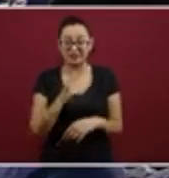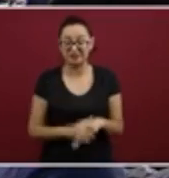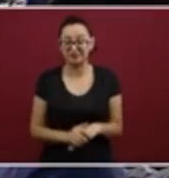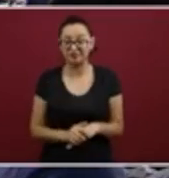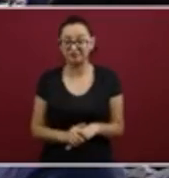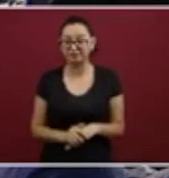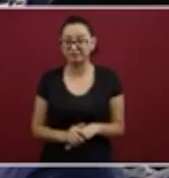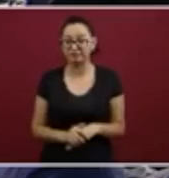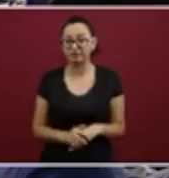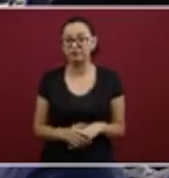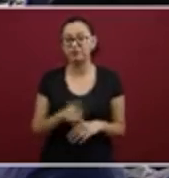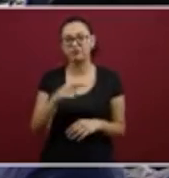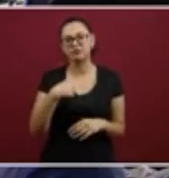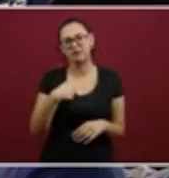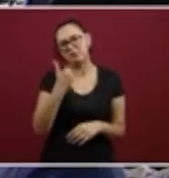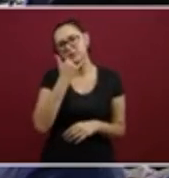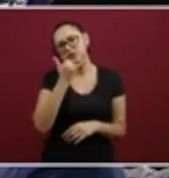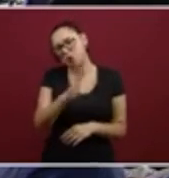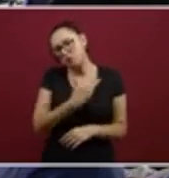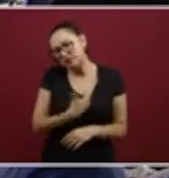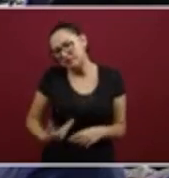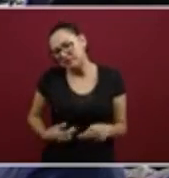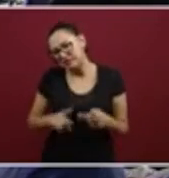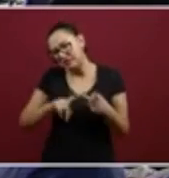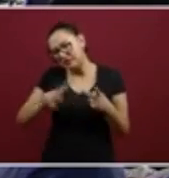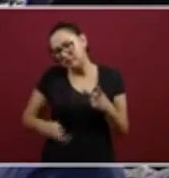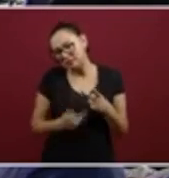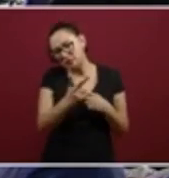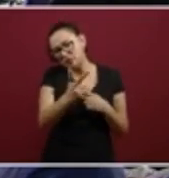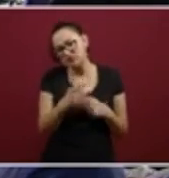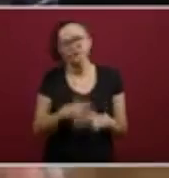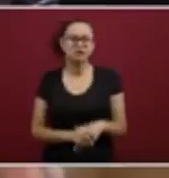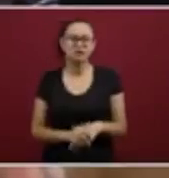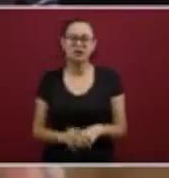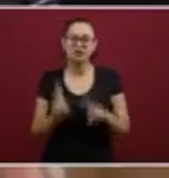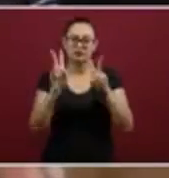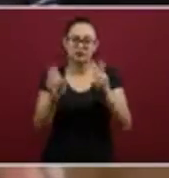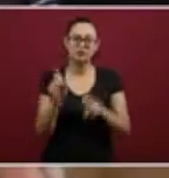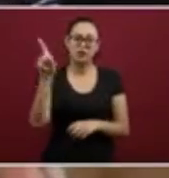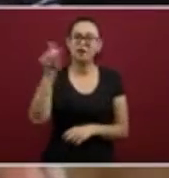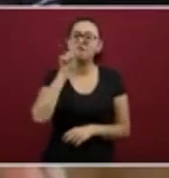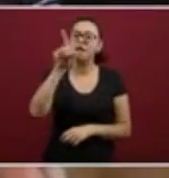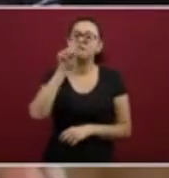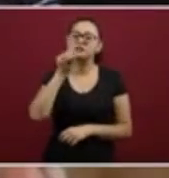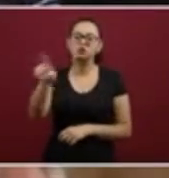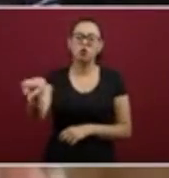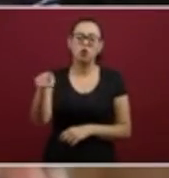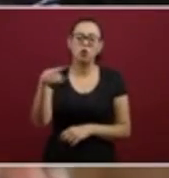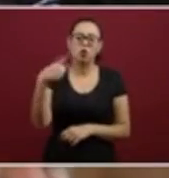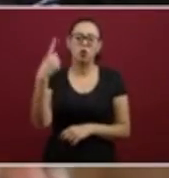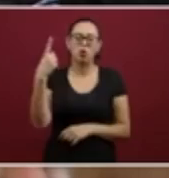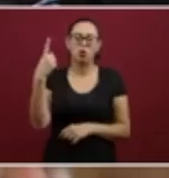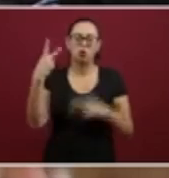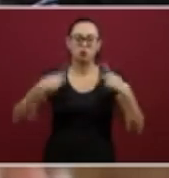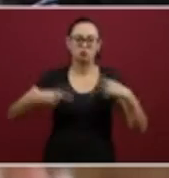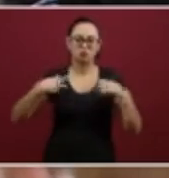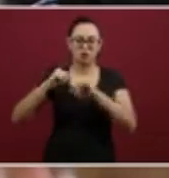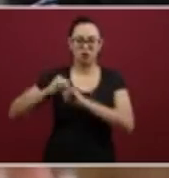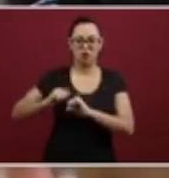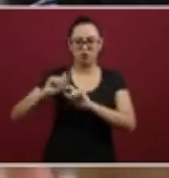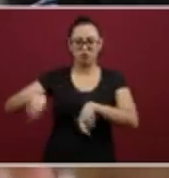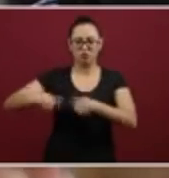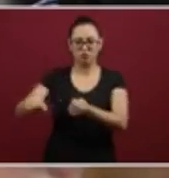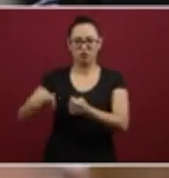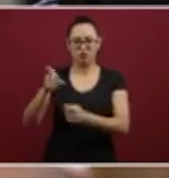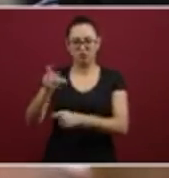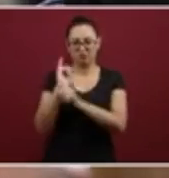La otra, el tema de su delegado en el estado de Jalisco, sujeto a una investigación que tiene